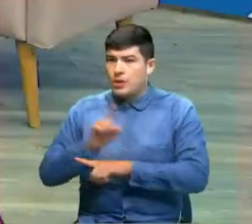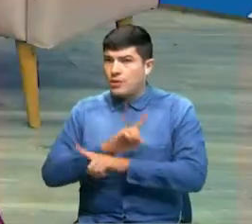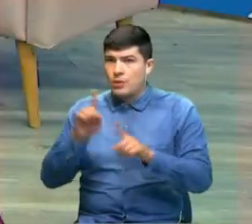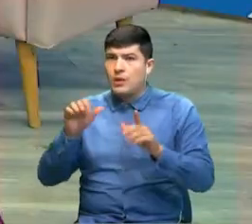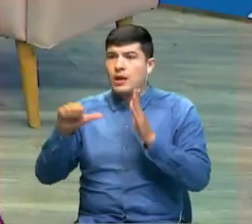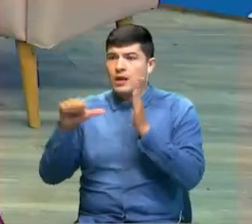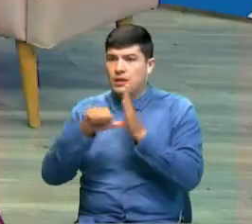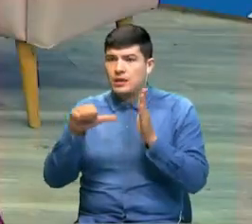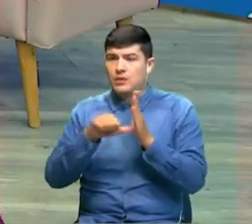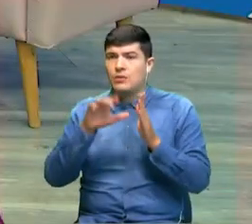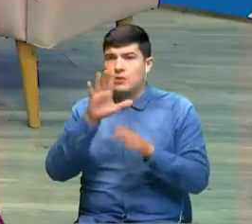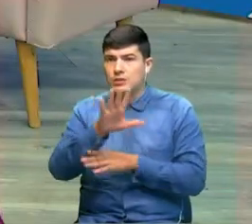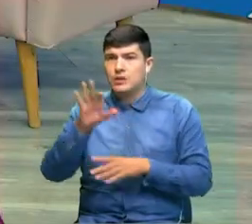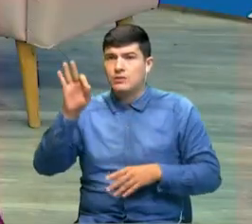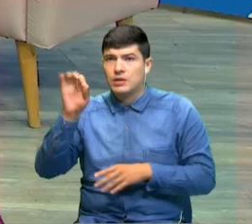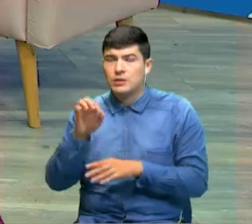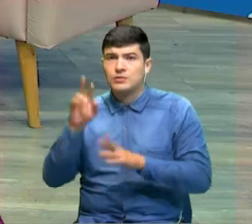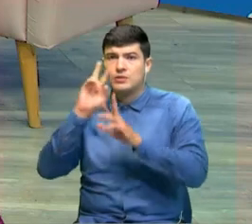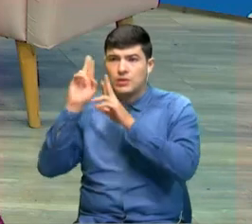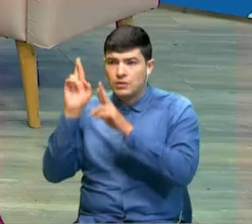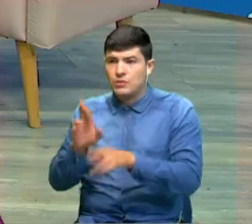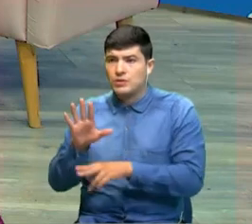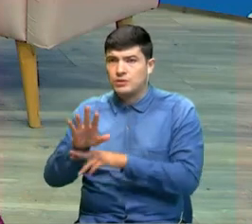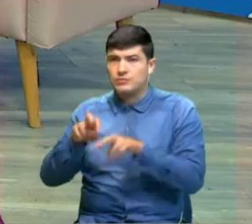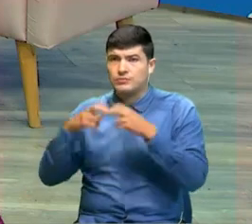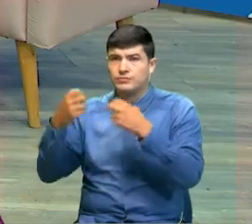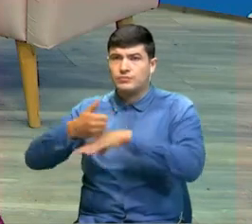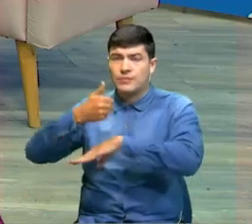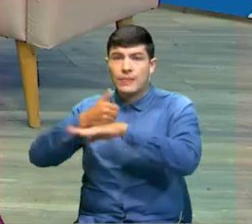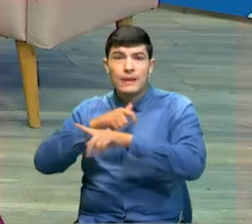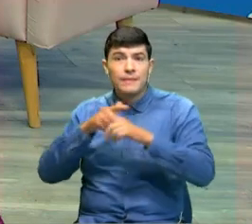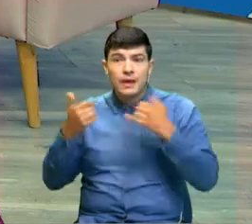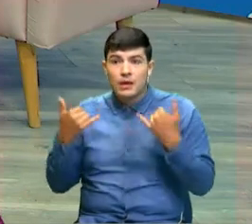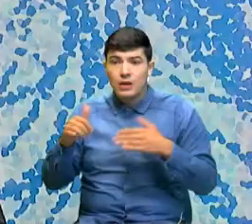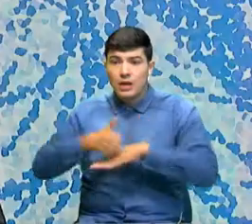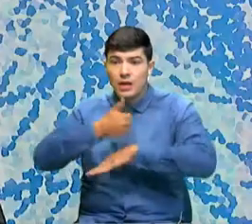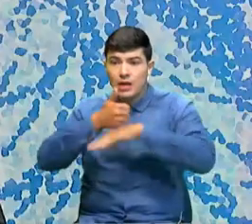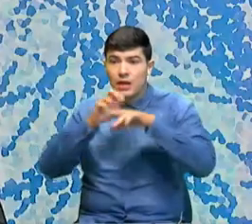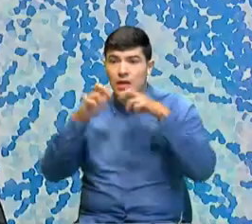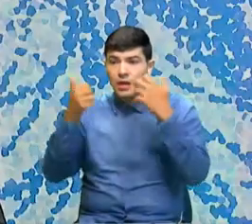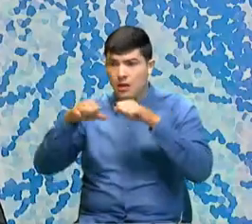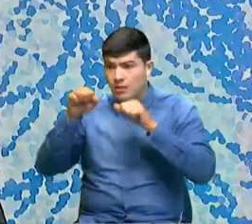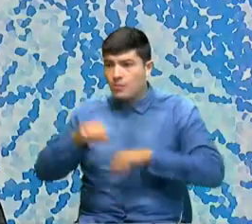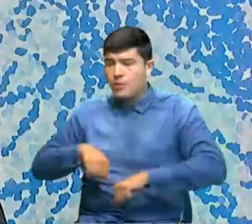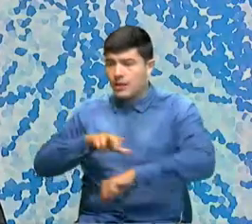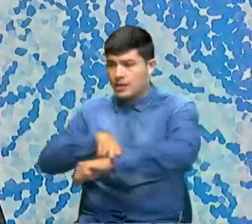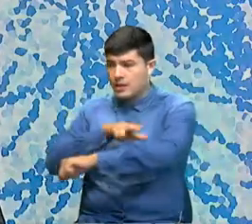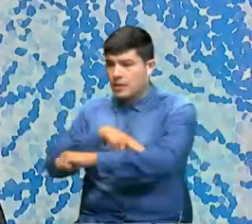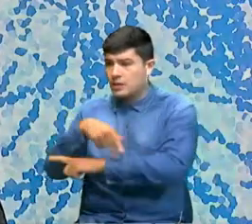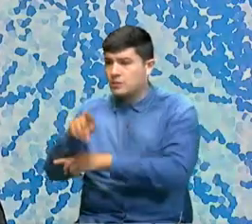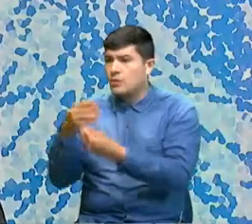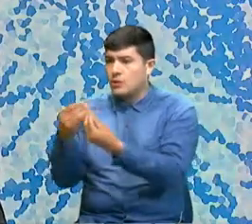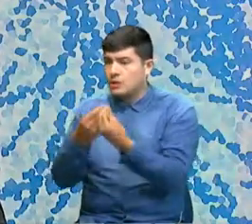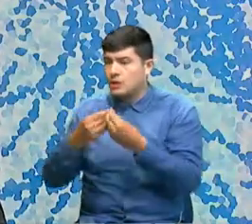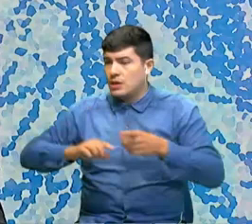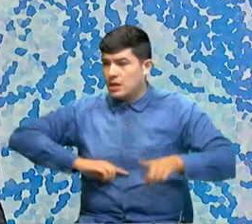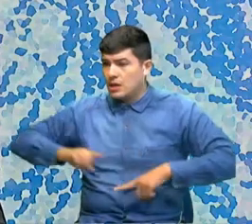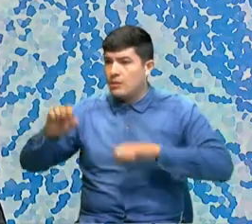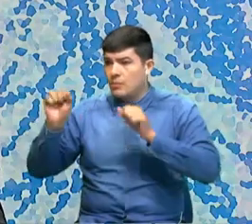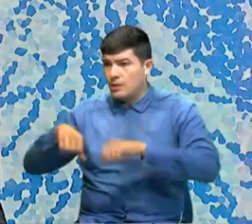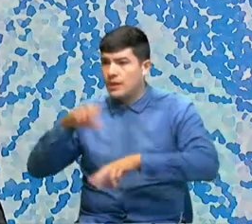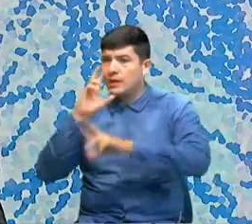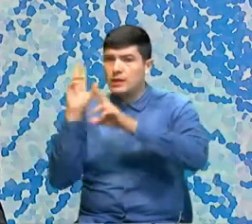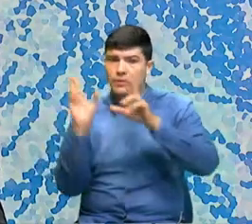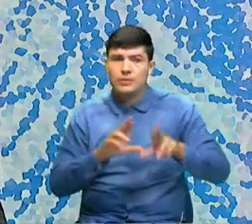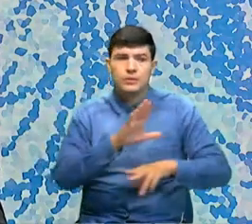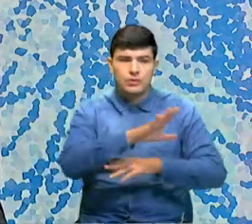artículo 58 y siguiente, lo nombra la asamblea. Otra cosa es que la asamblea pueda delegar al consejo de administración para que nombre el comité de